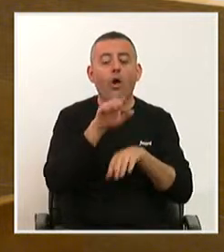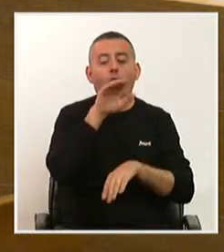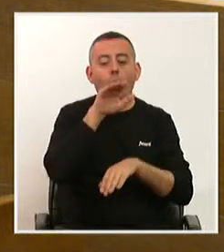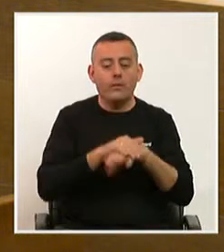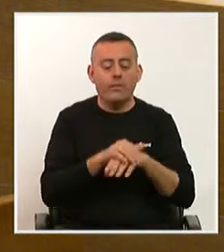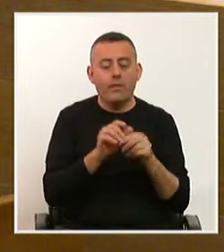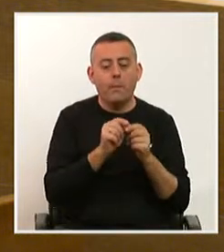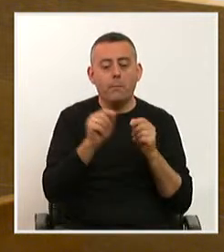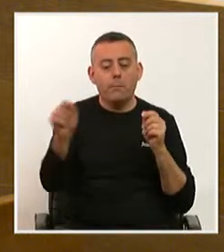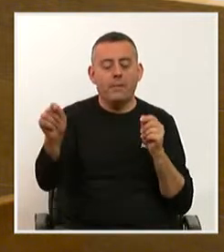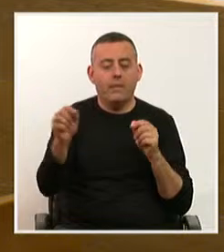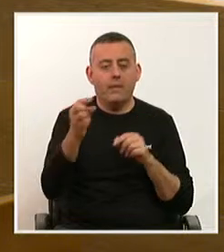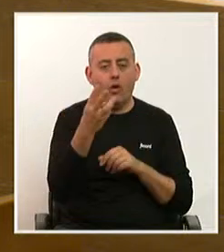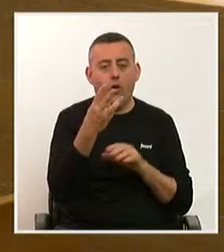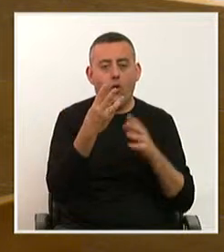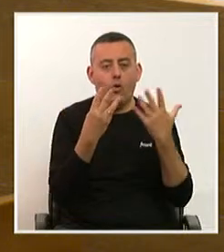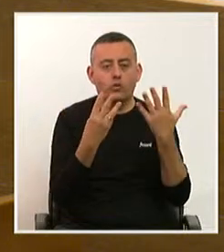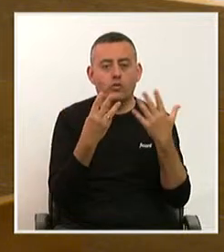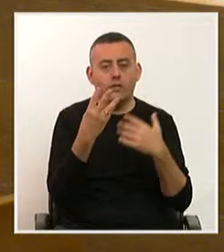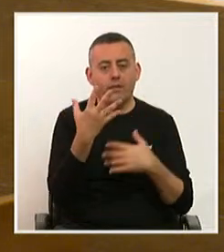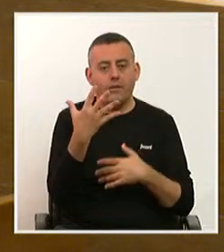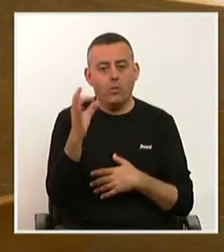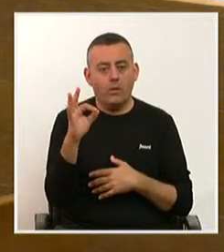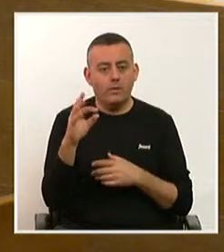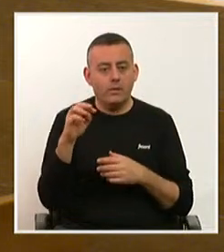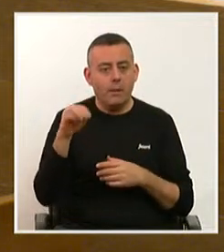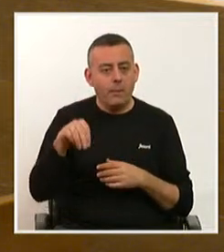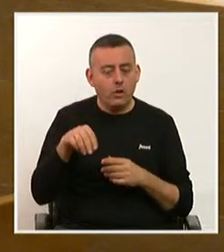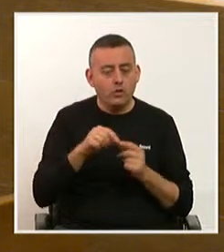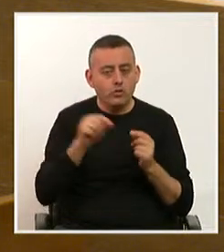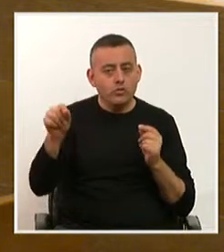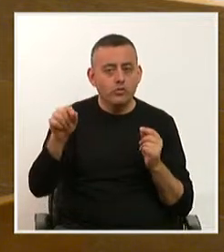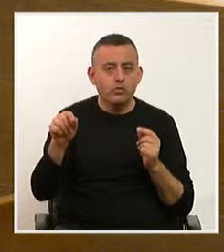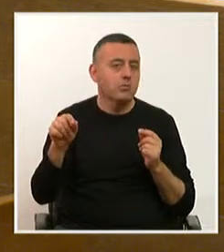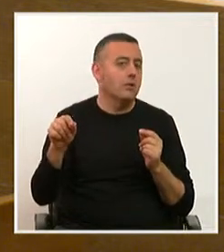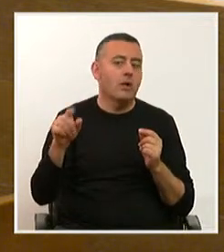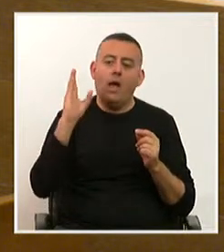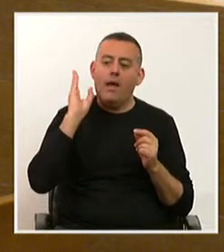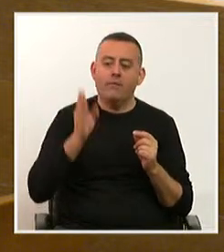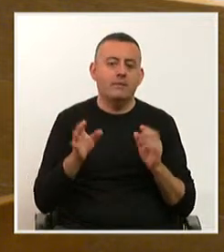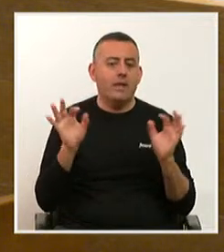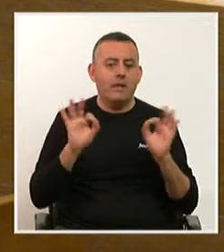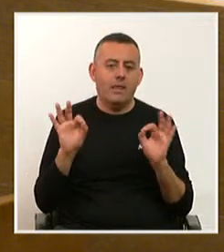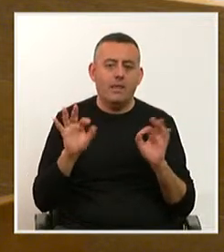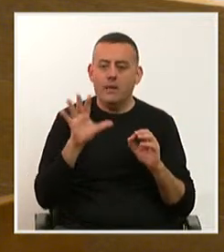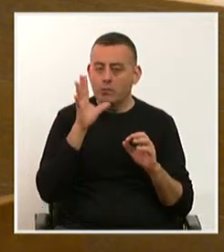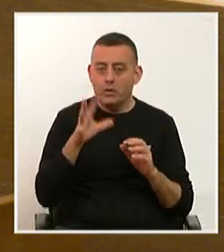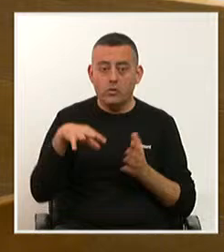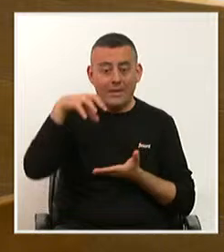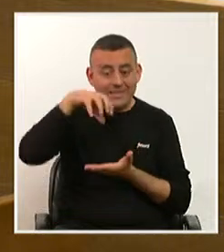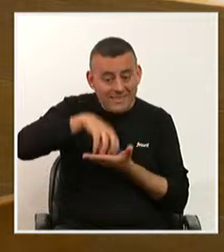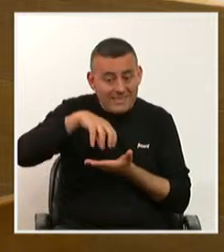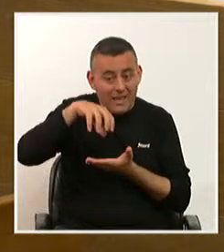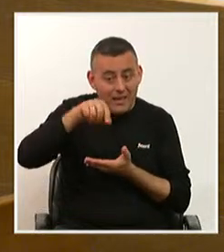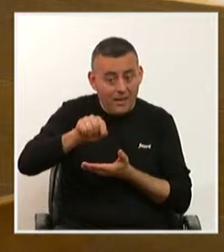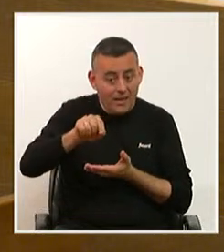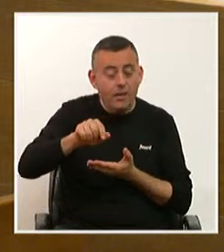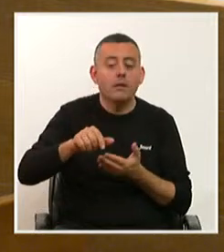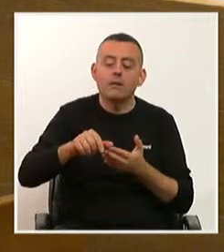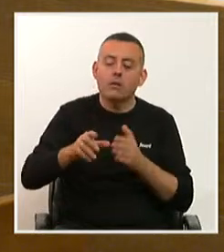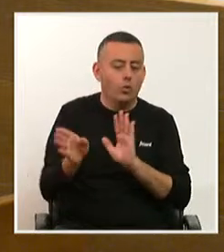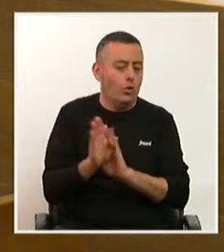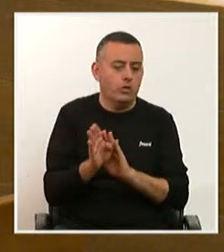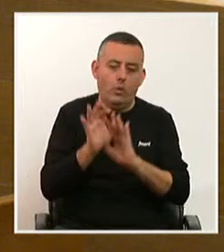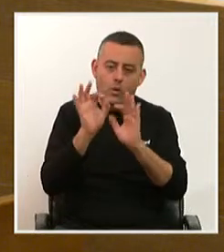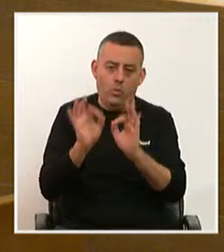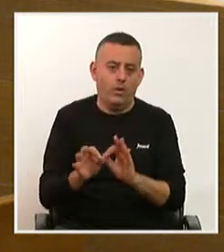autorizaciones que deberían ser renovadas no les apliquen esta distancia y pued y puedan permanecer abiertas Claro que hay seguridad jurídica Claro que había